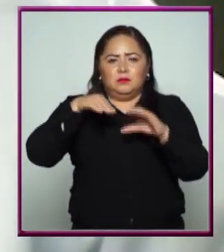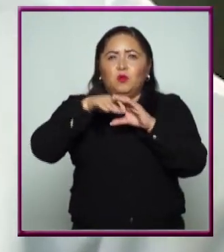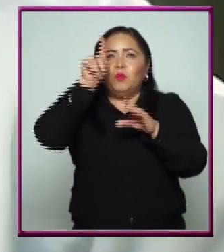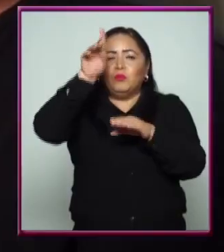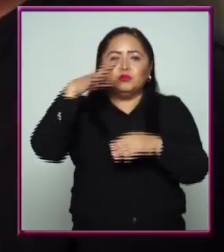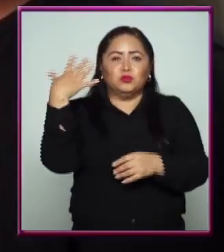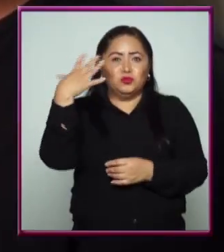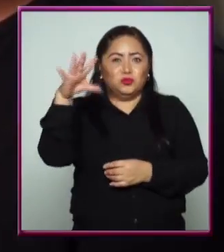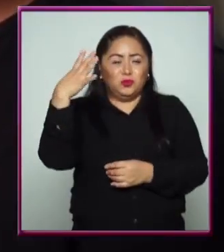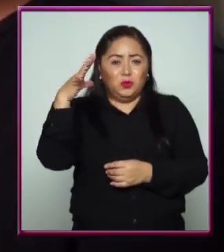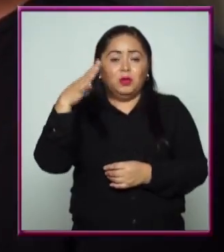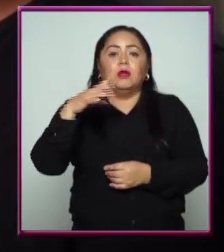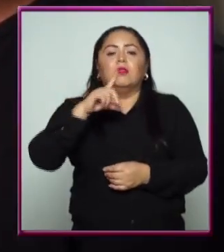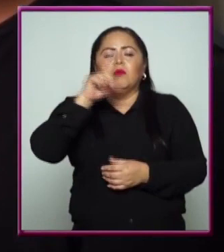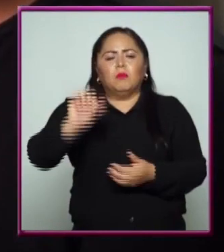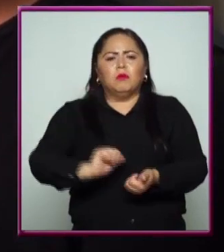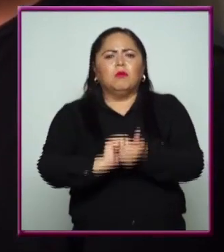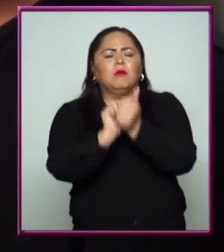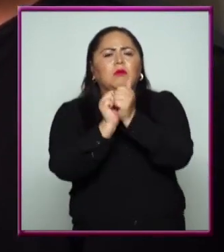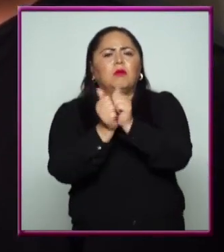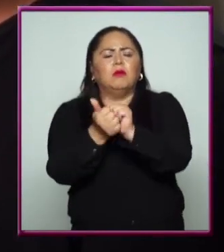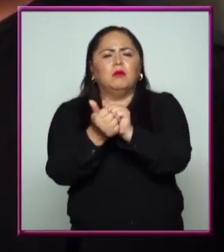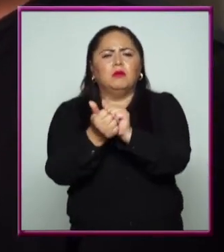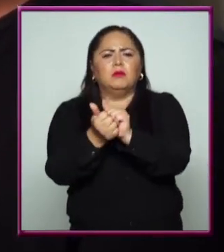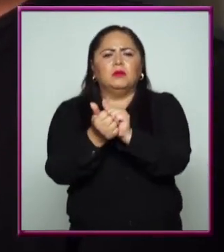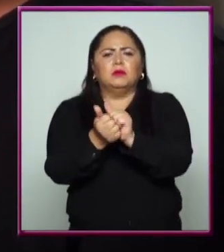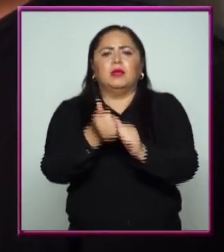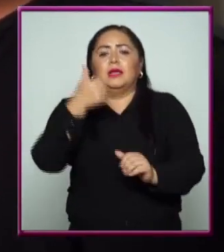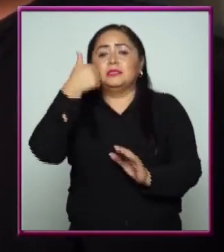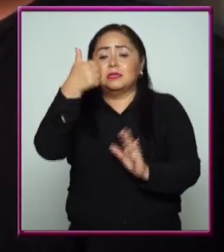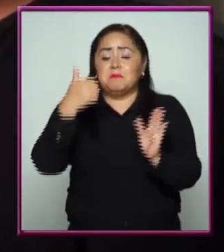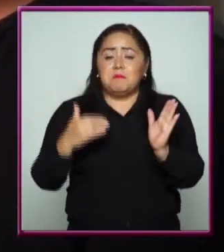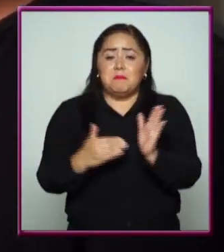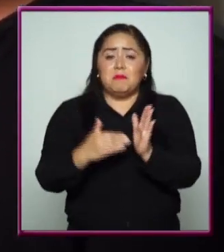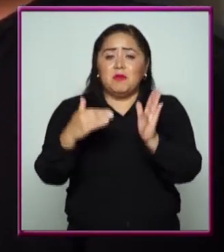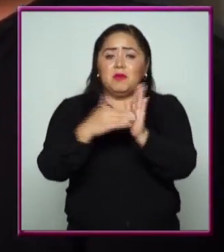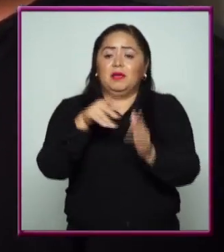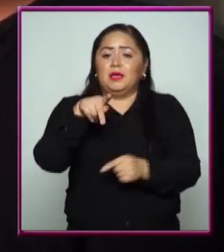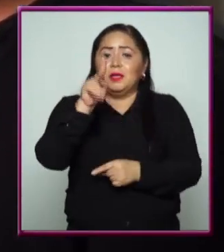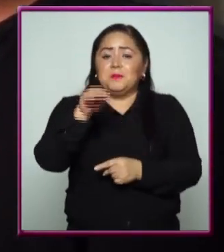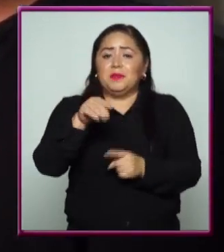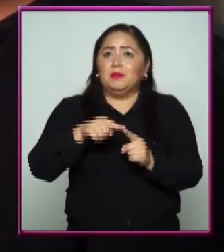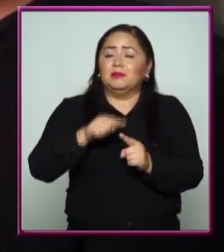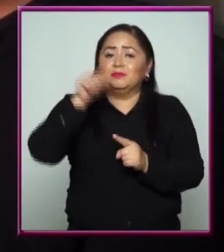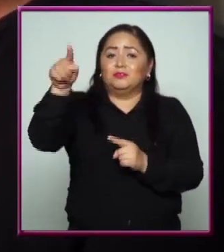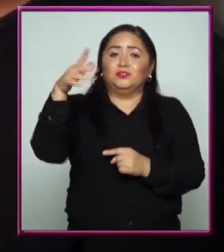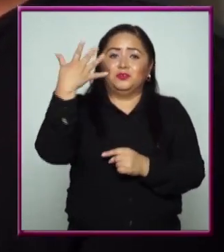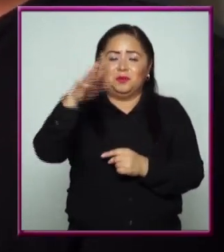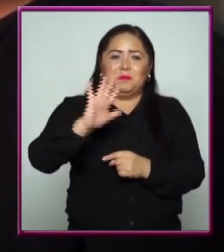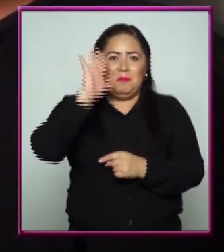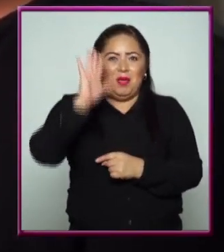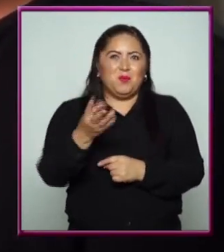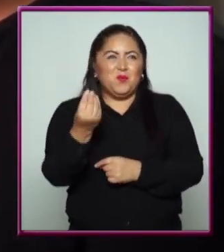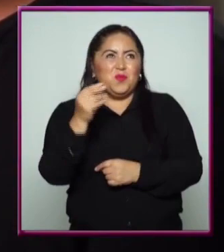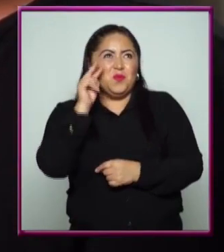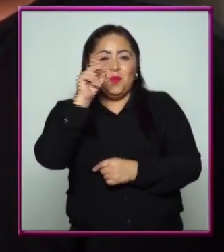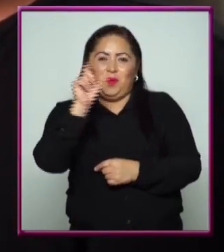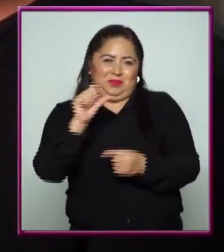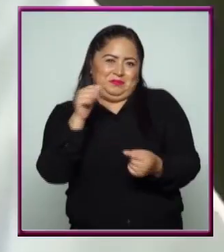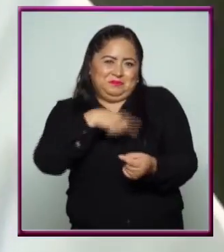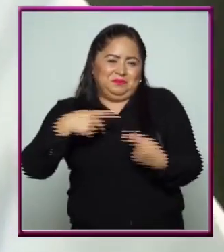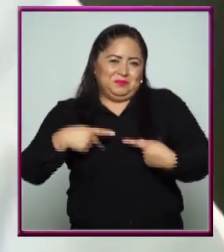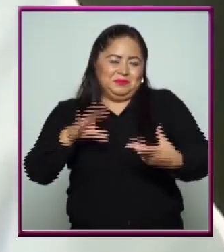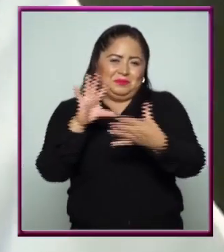Sol. Va a llegar a 6 millones de kilómetros del Sol, que parece mucho cuando uno lo habla